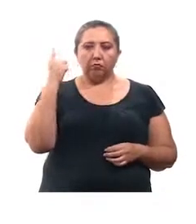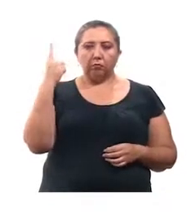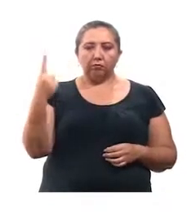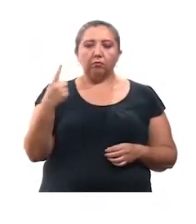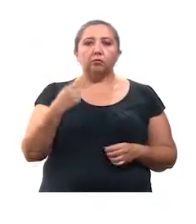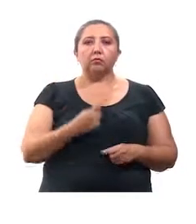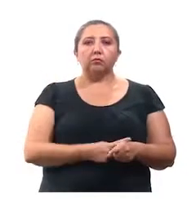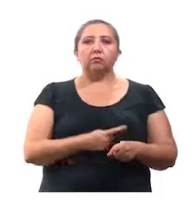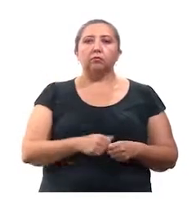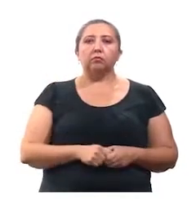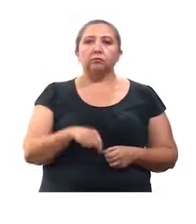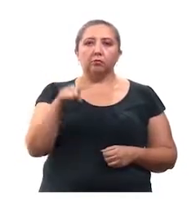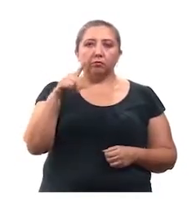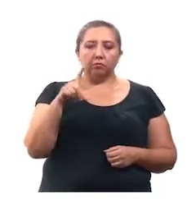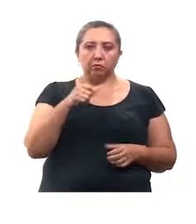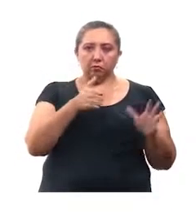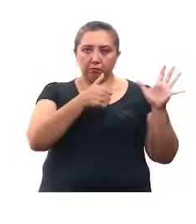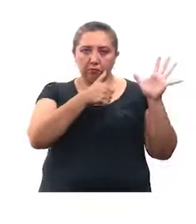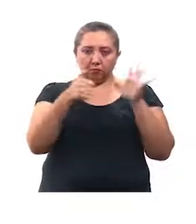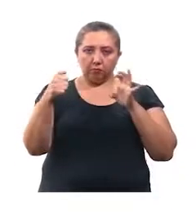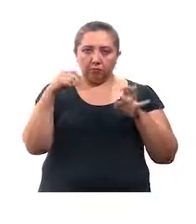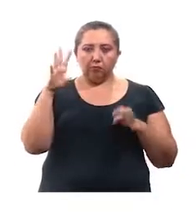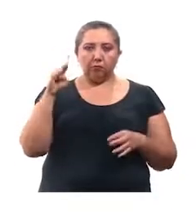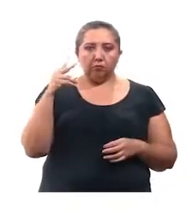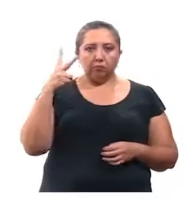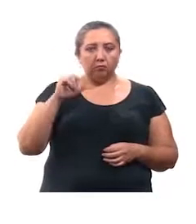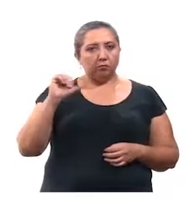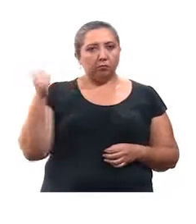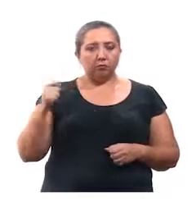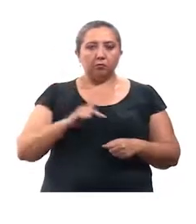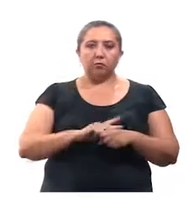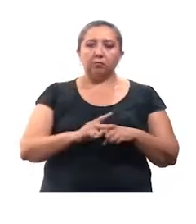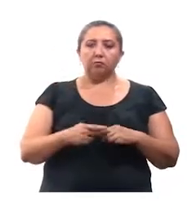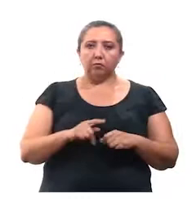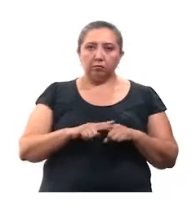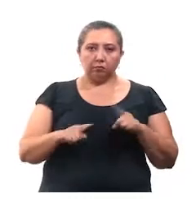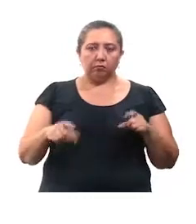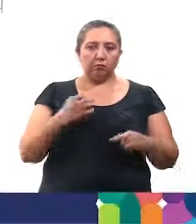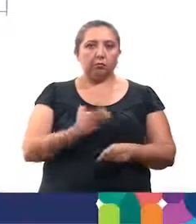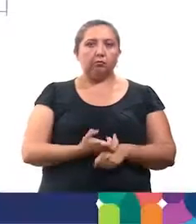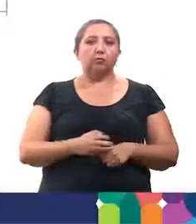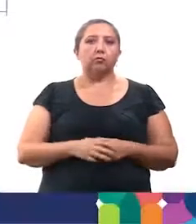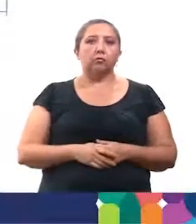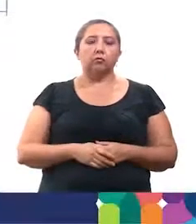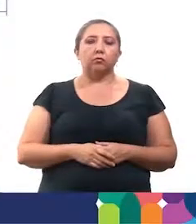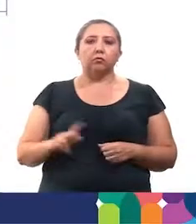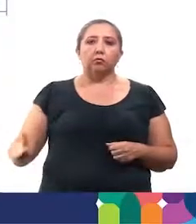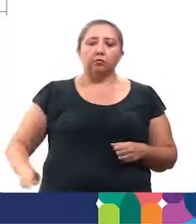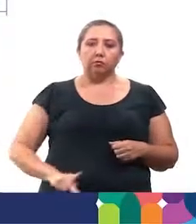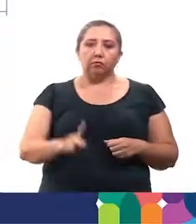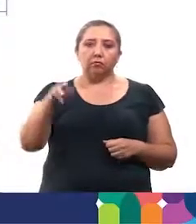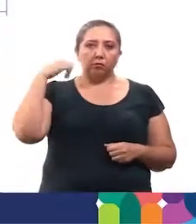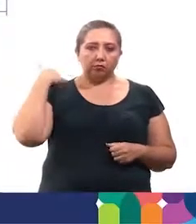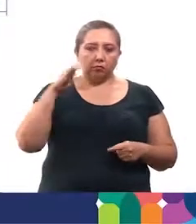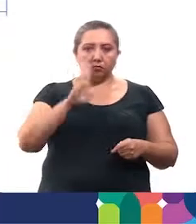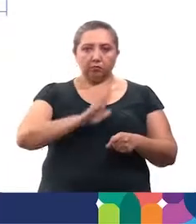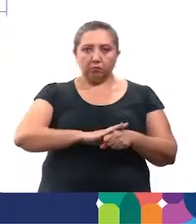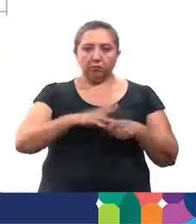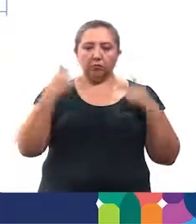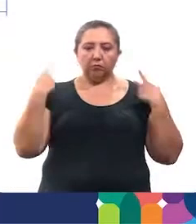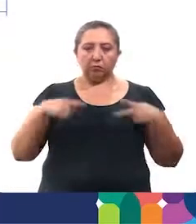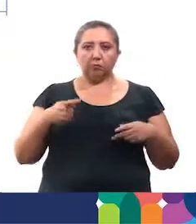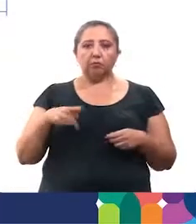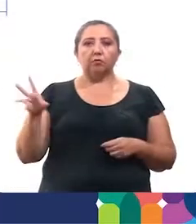87,121 casos positivos, 692 son de otro país u otro estado. Los municipios de Yucatán con mayor número